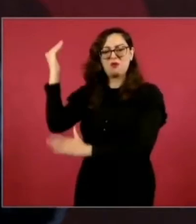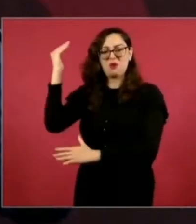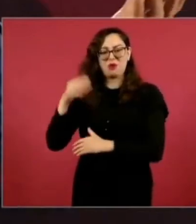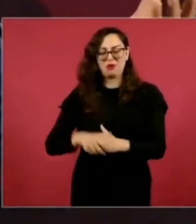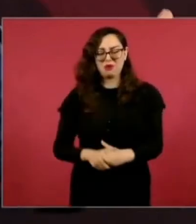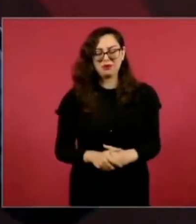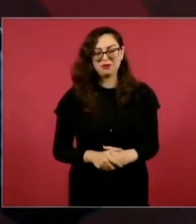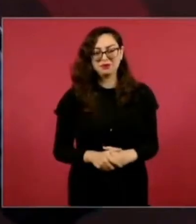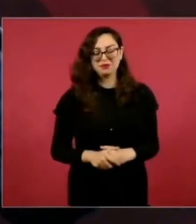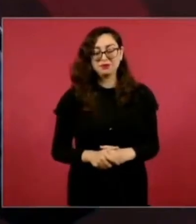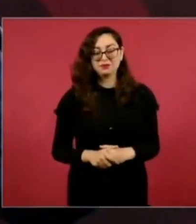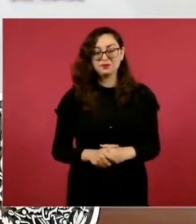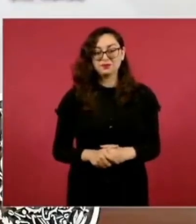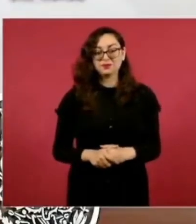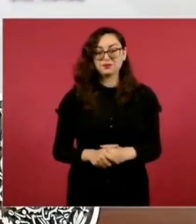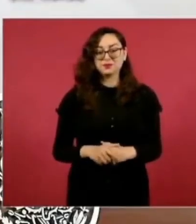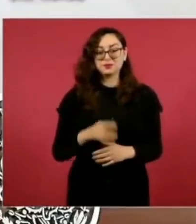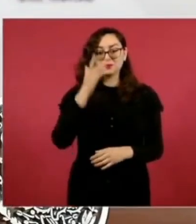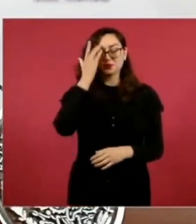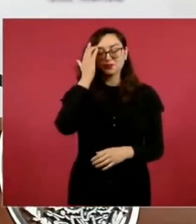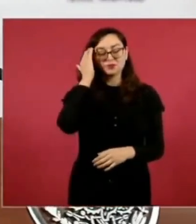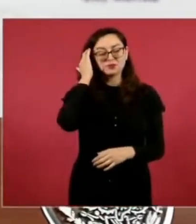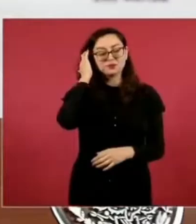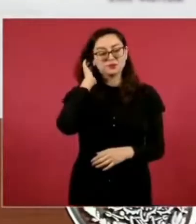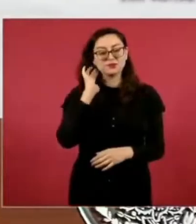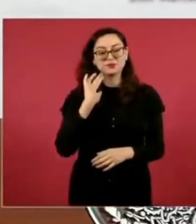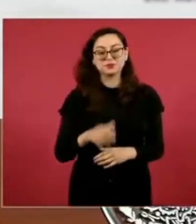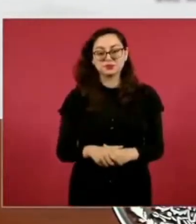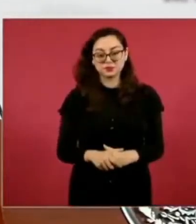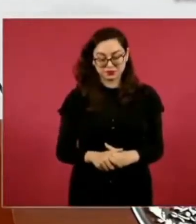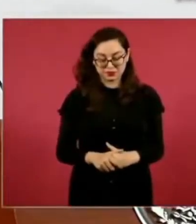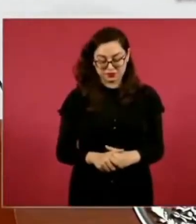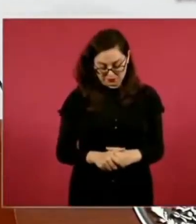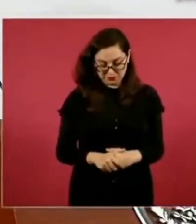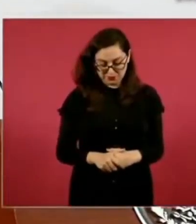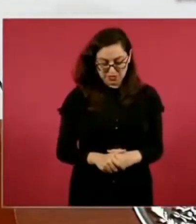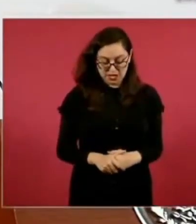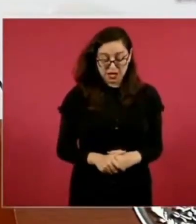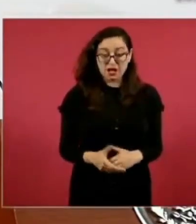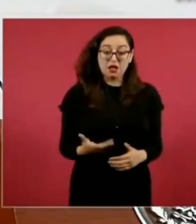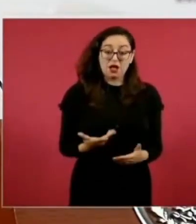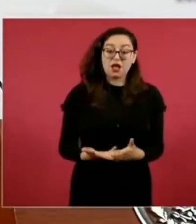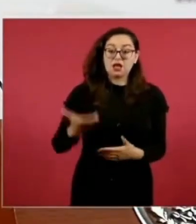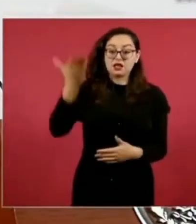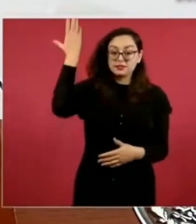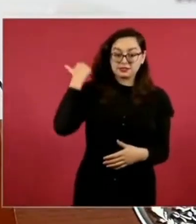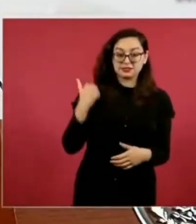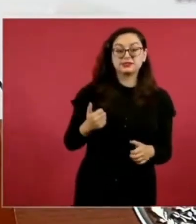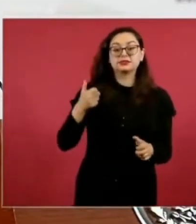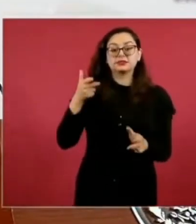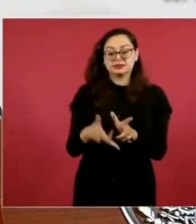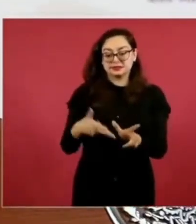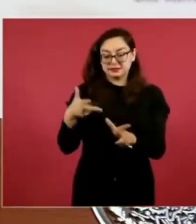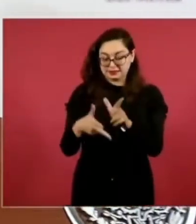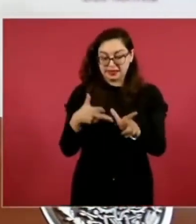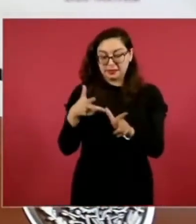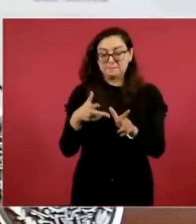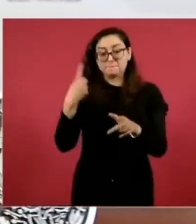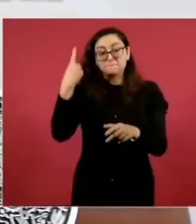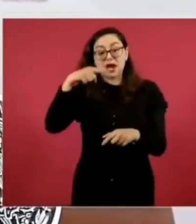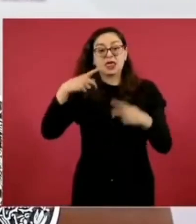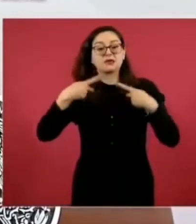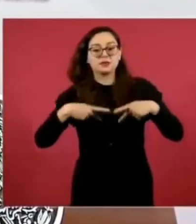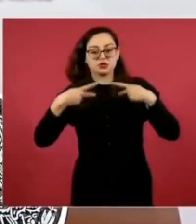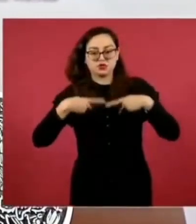Desde que se cancelaron los trenes de pasajeros por primera vez,